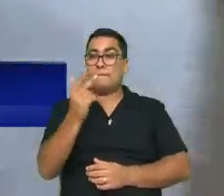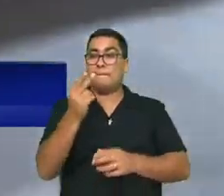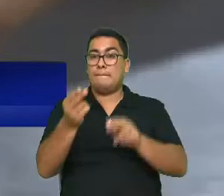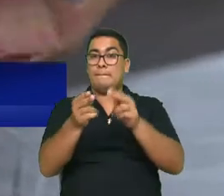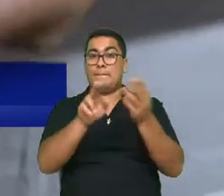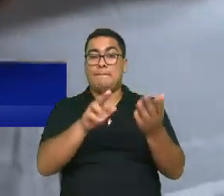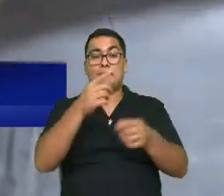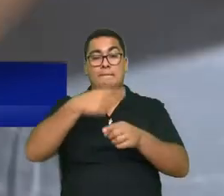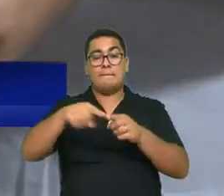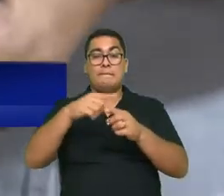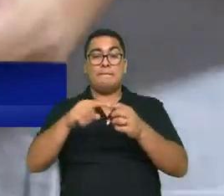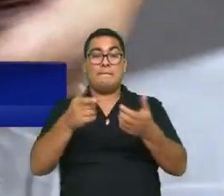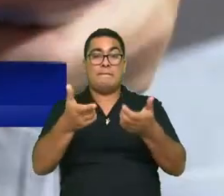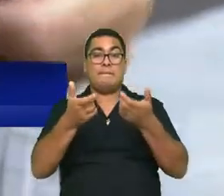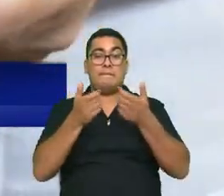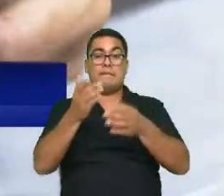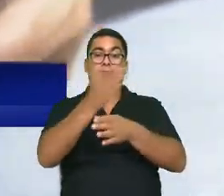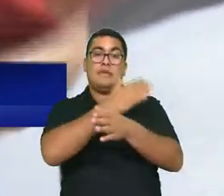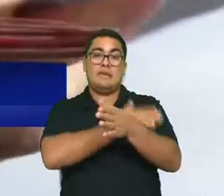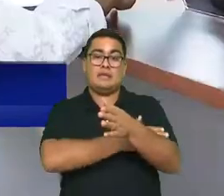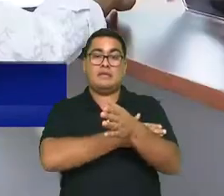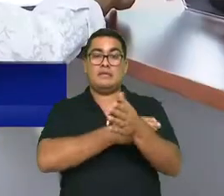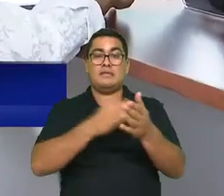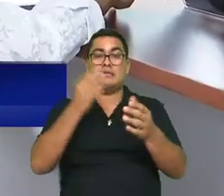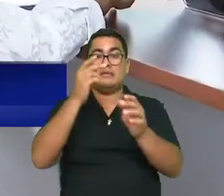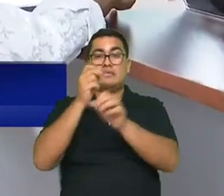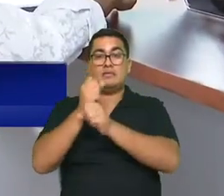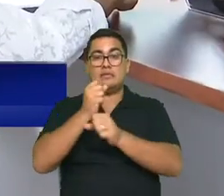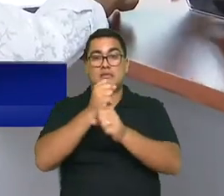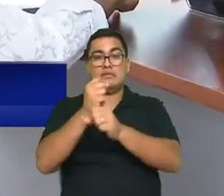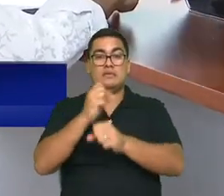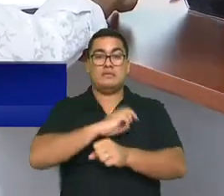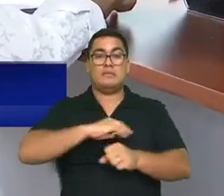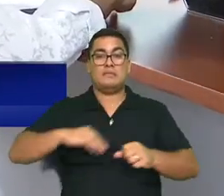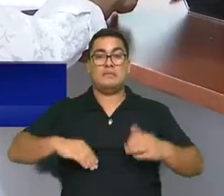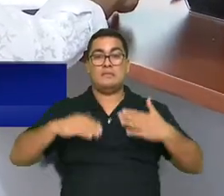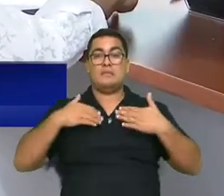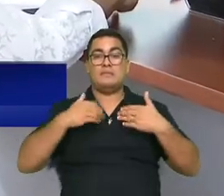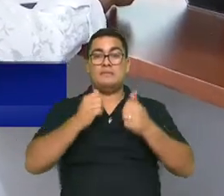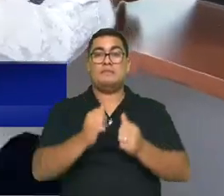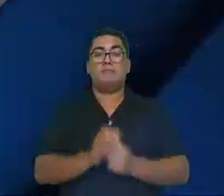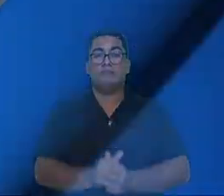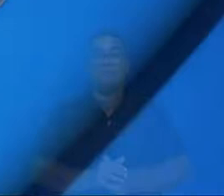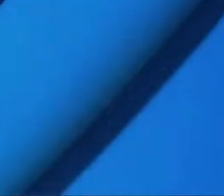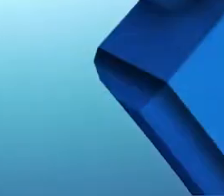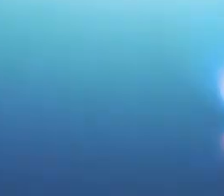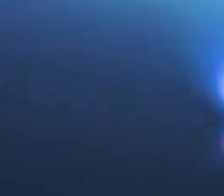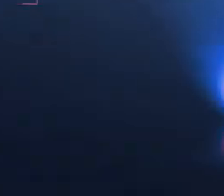noviembre el aguinaldo por adelantado a los trabajadores del Ministerio de Salud.